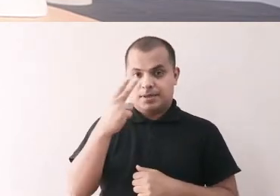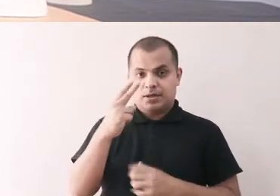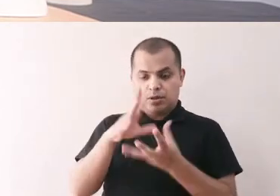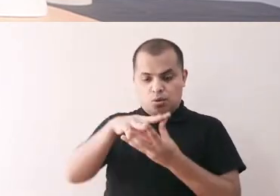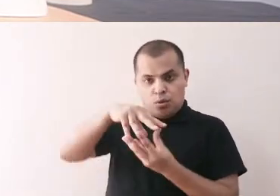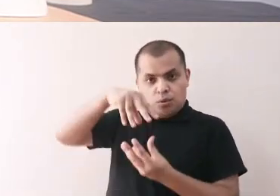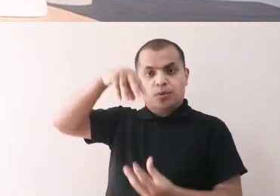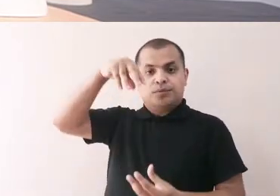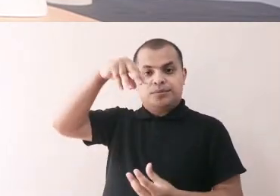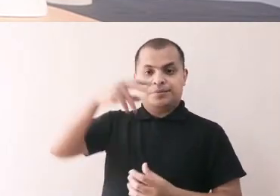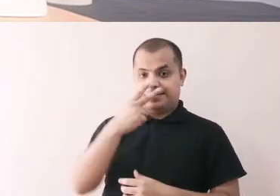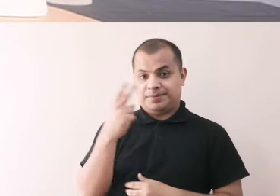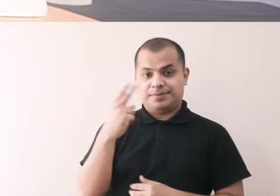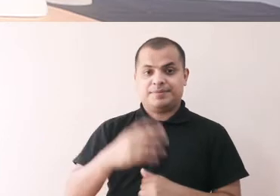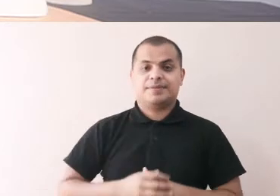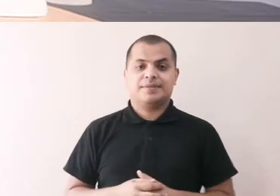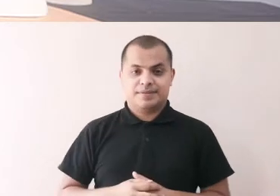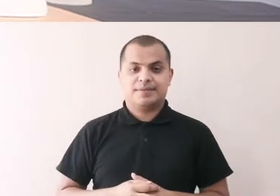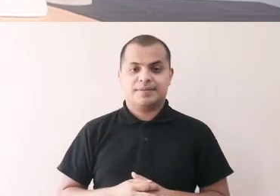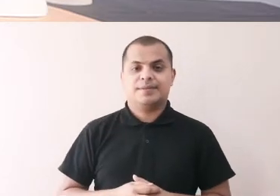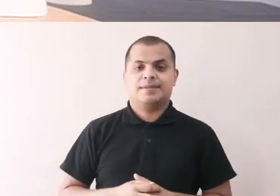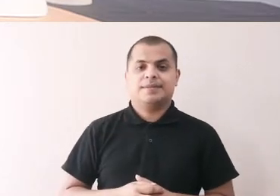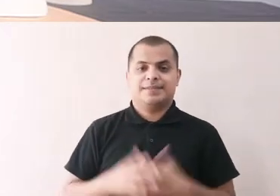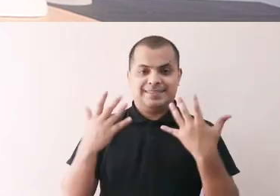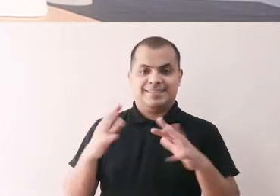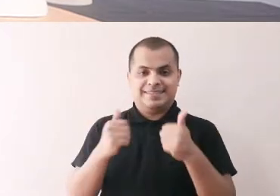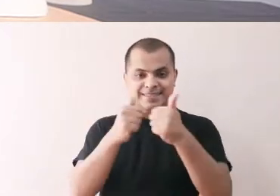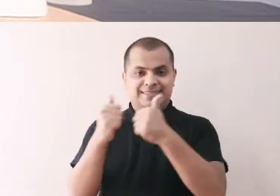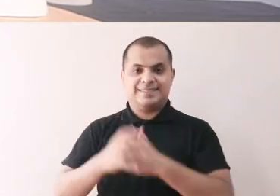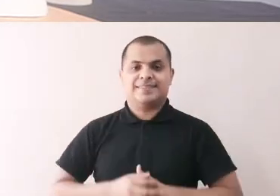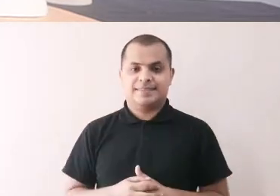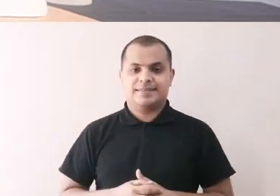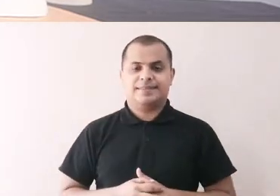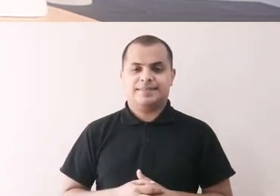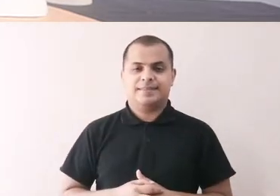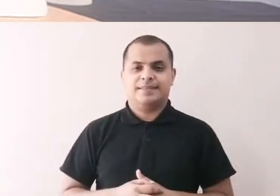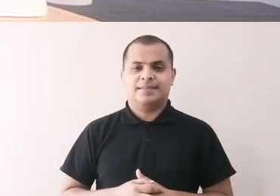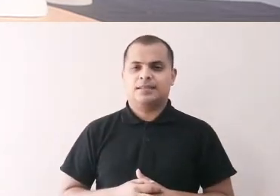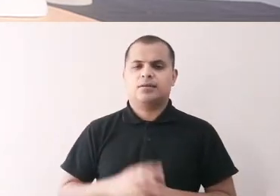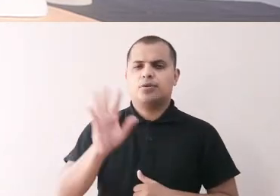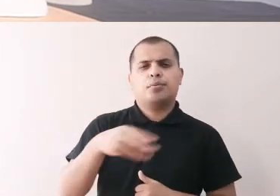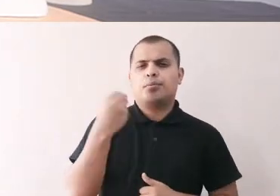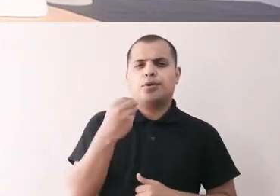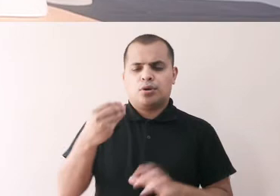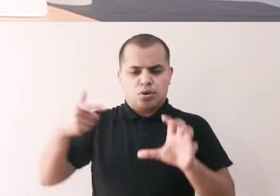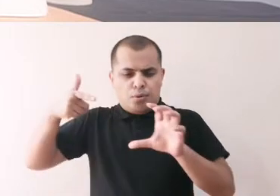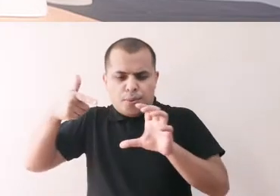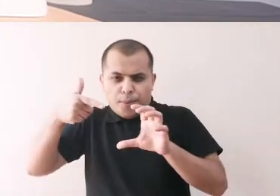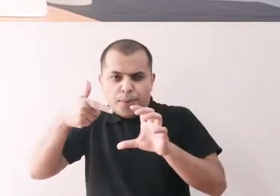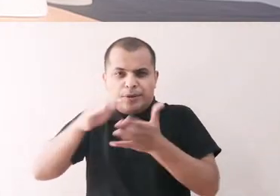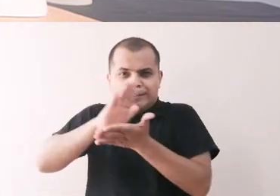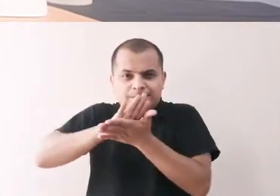conito. Miren, ahí está, ahí está. ¿Por qué les pido